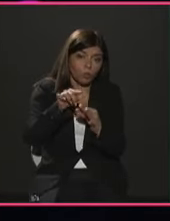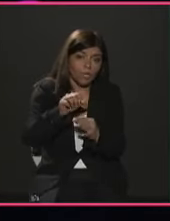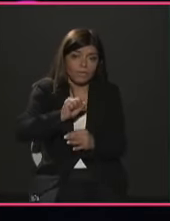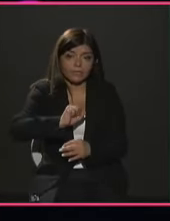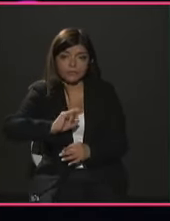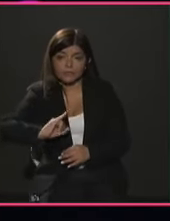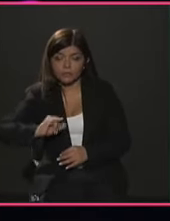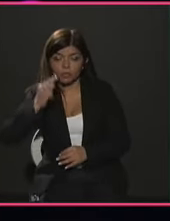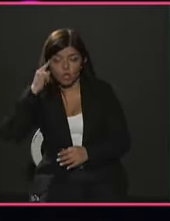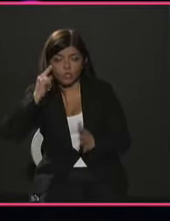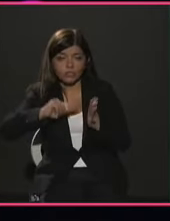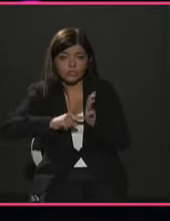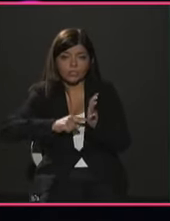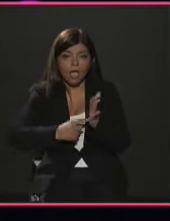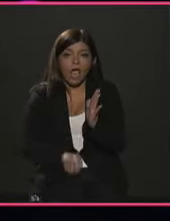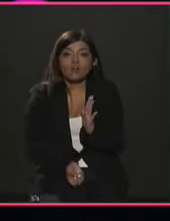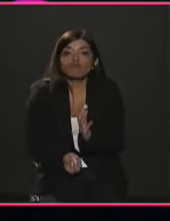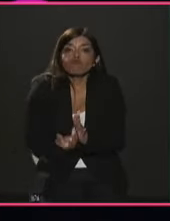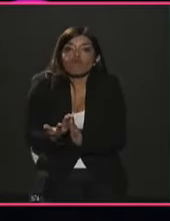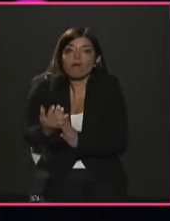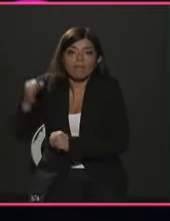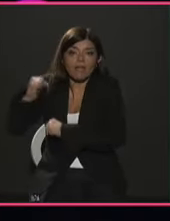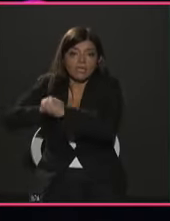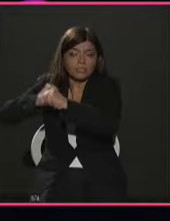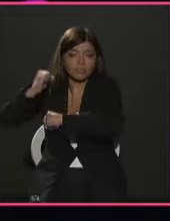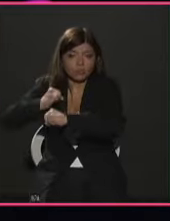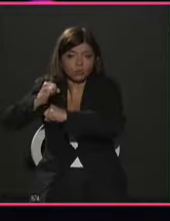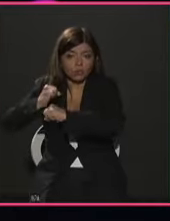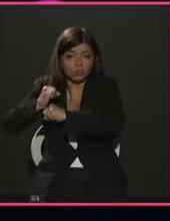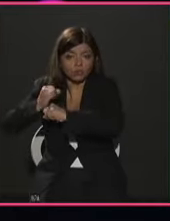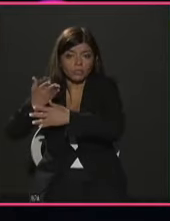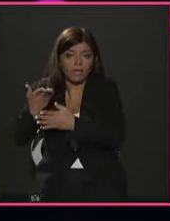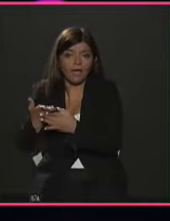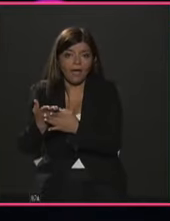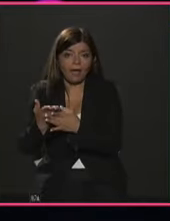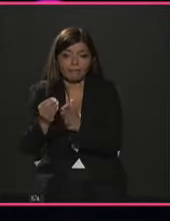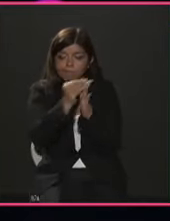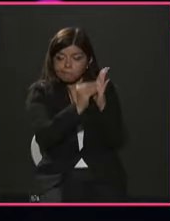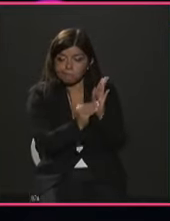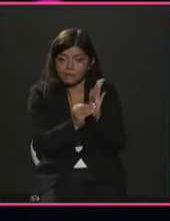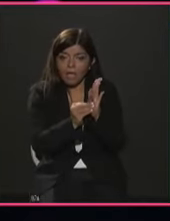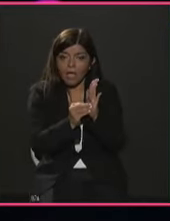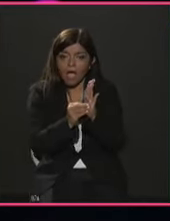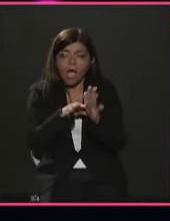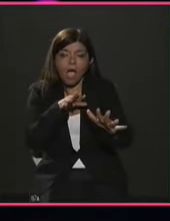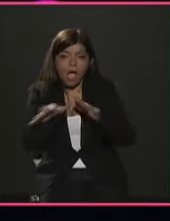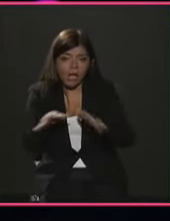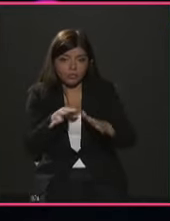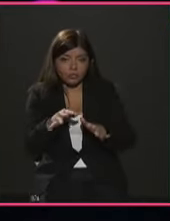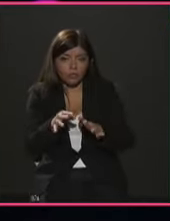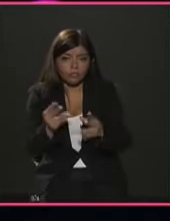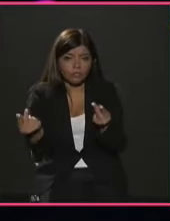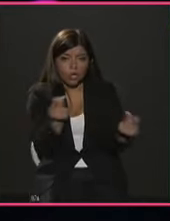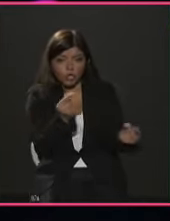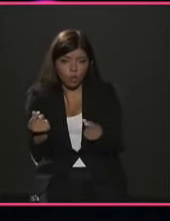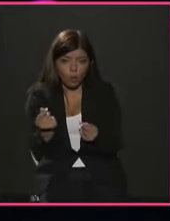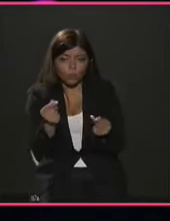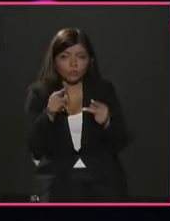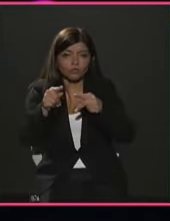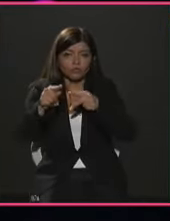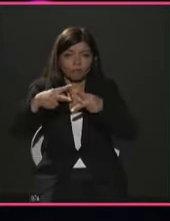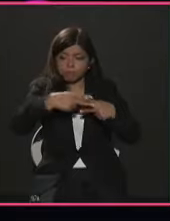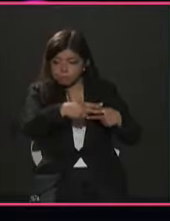tecnología la Nueva maa Industrial de los de la Data extractiva y de los recursos intensivos